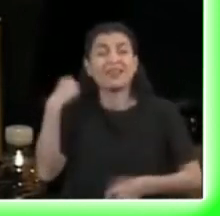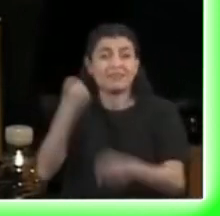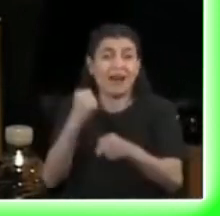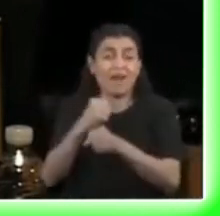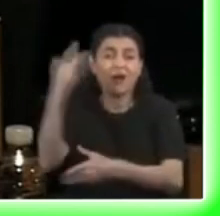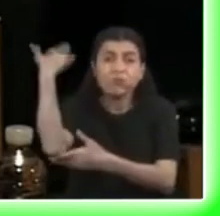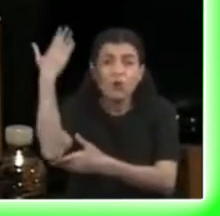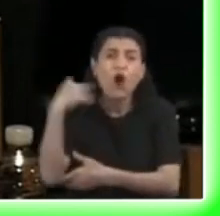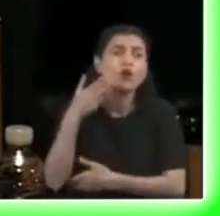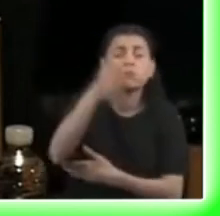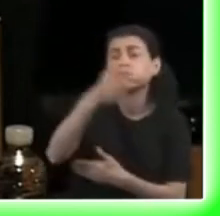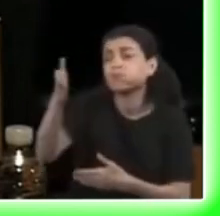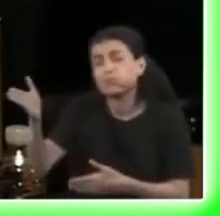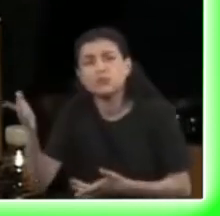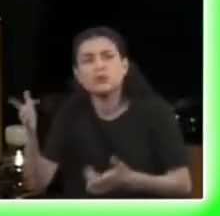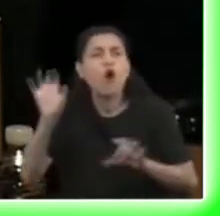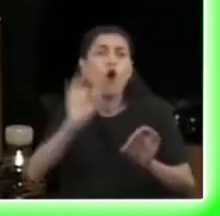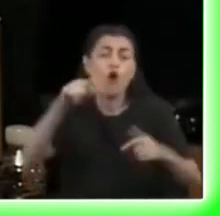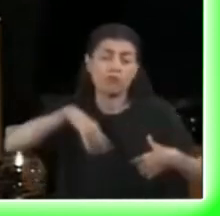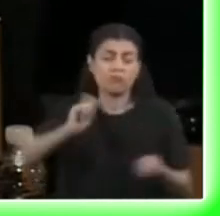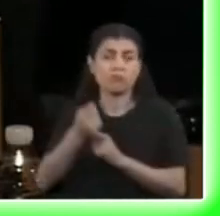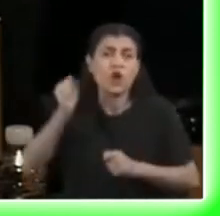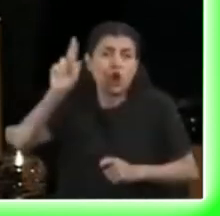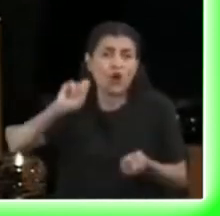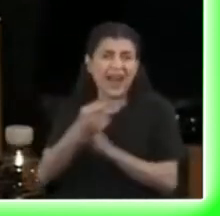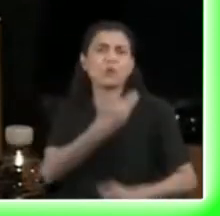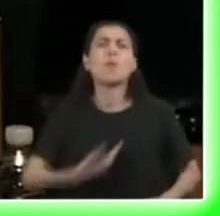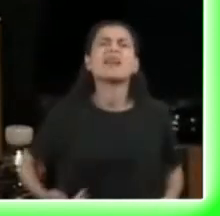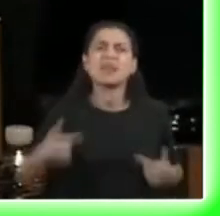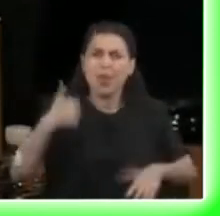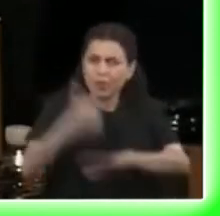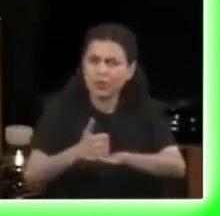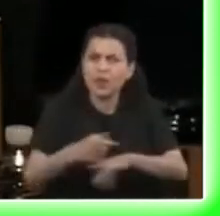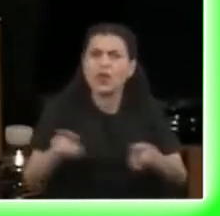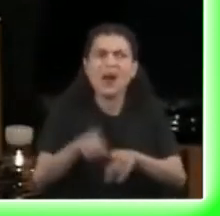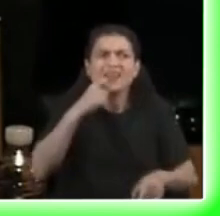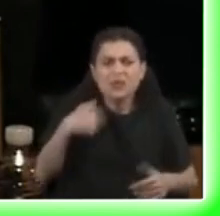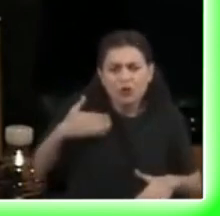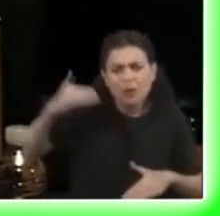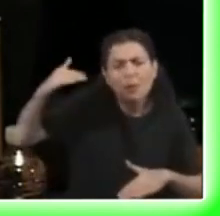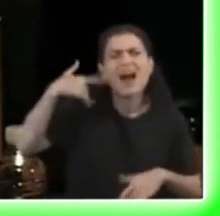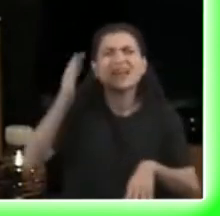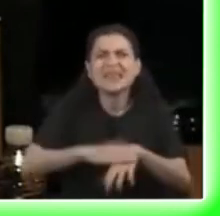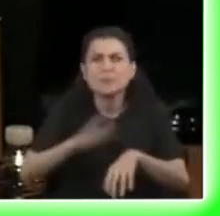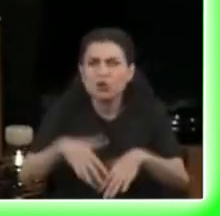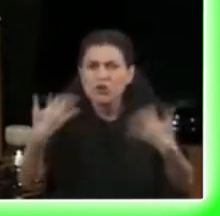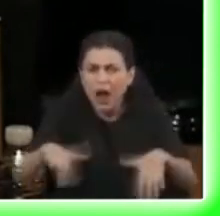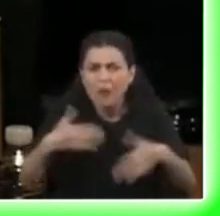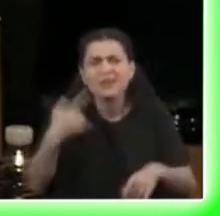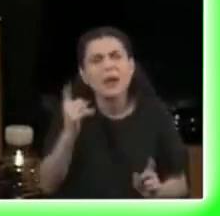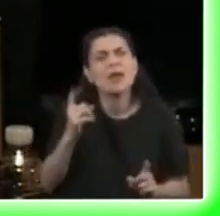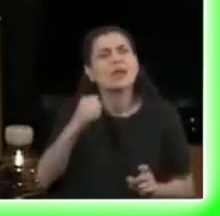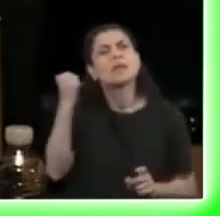un presidente como me toca ser hoy. Y a mayor nivel de responsabilidad, a mayor nivel de influencia, aún mayor tiene